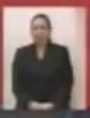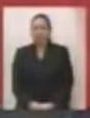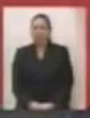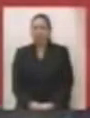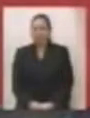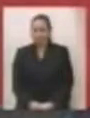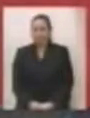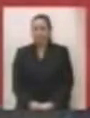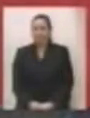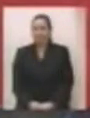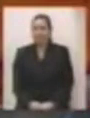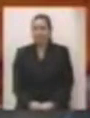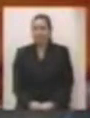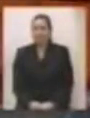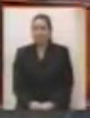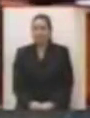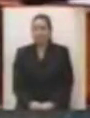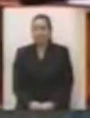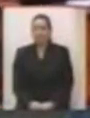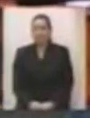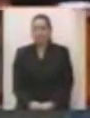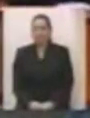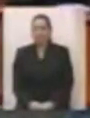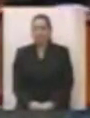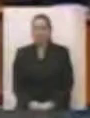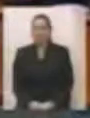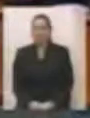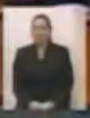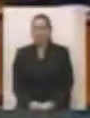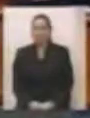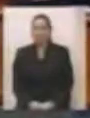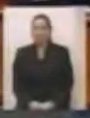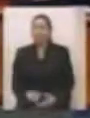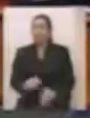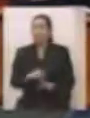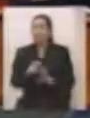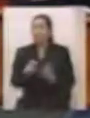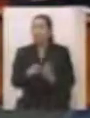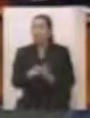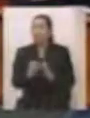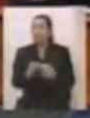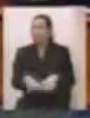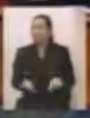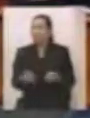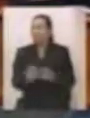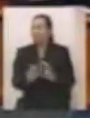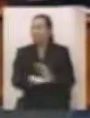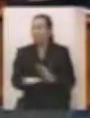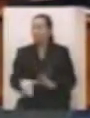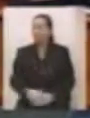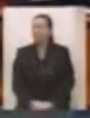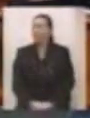Presidente, muchas gracias. Presidente, este es un proyecto, creo yo, importante para la